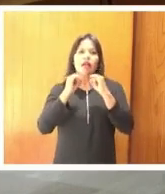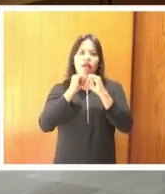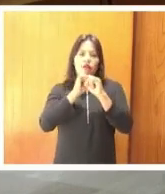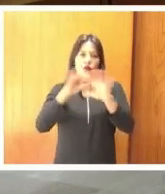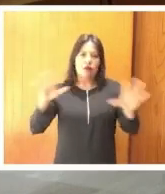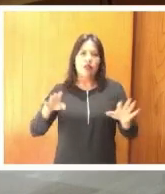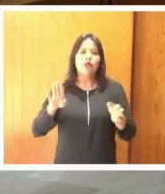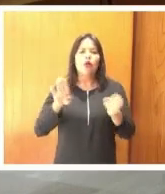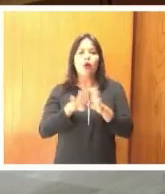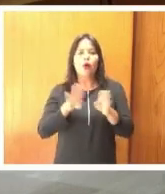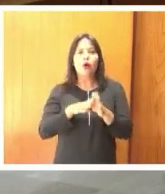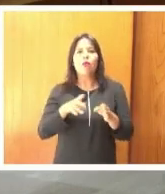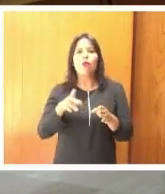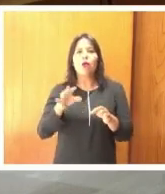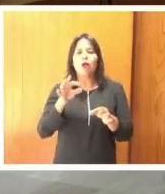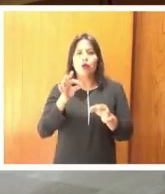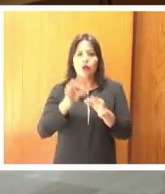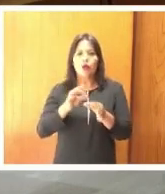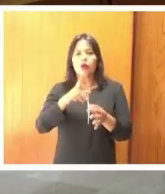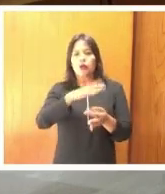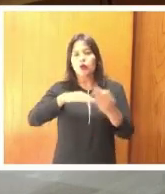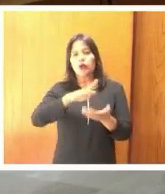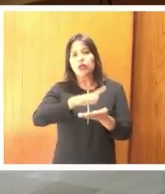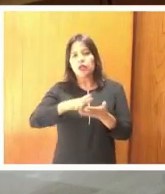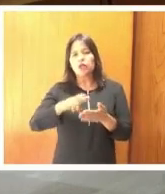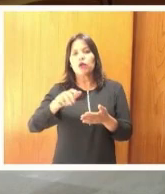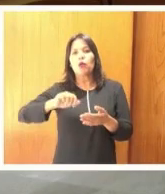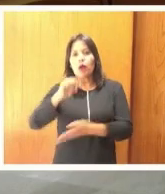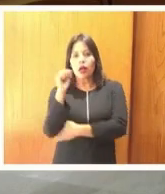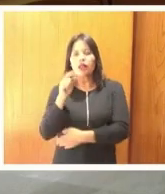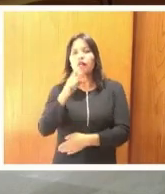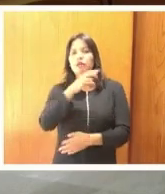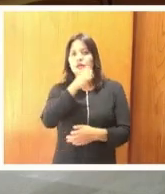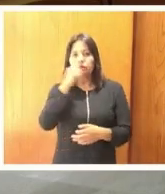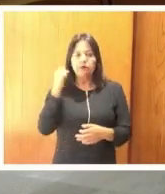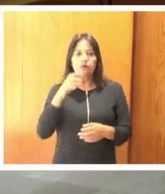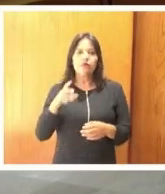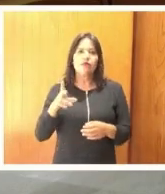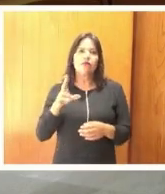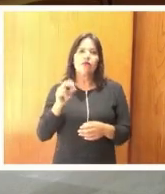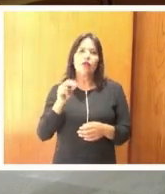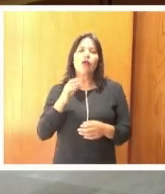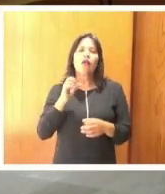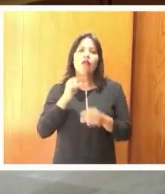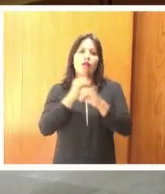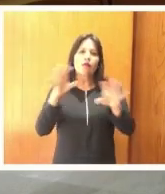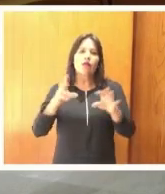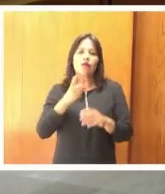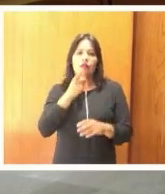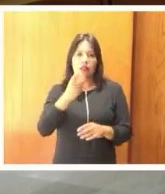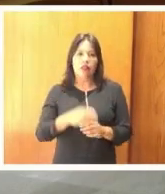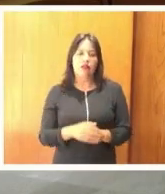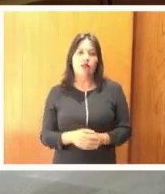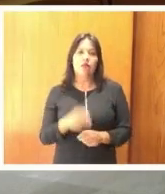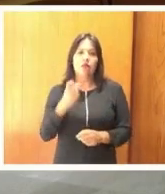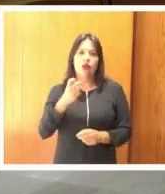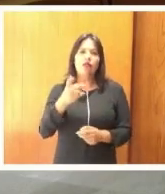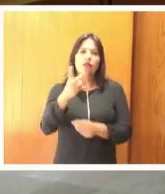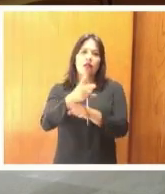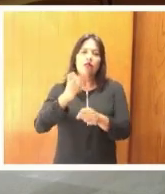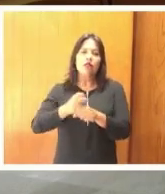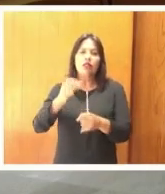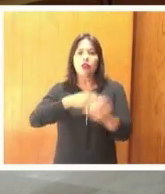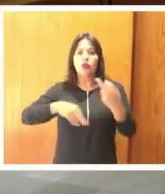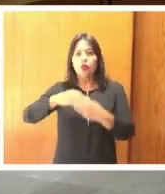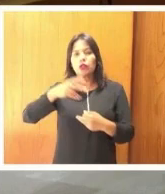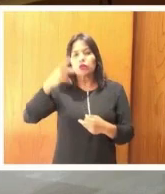de cuentas y protección de datos personales. Por lo cual, hacemos una cordial invitación a los mexiquenses a que participen